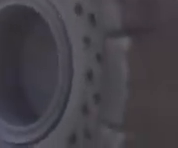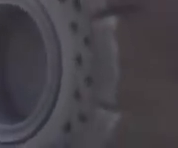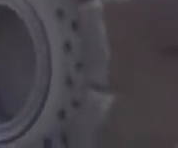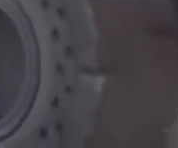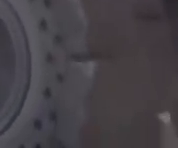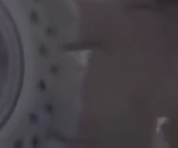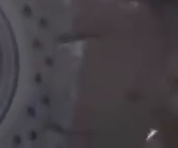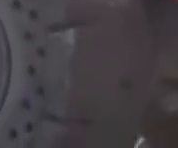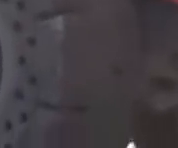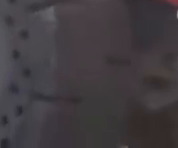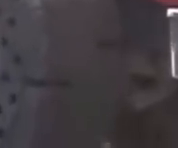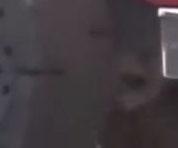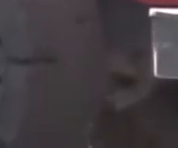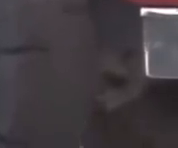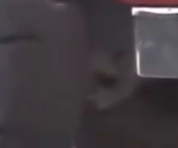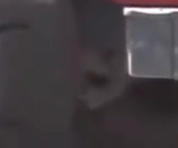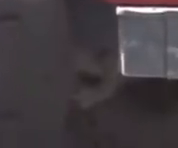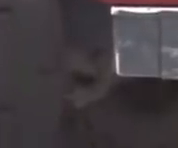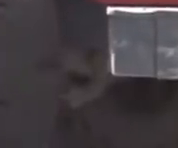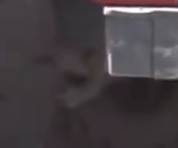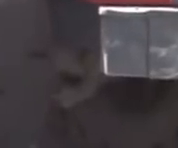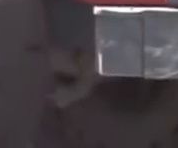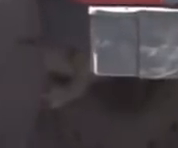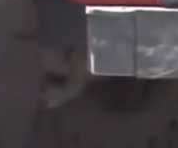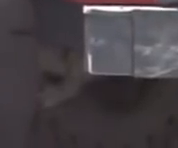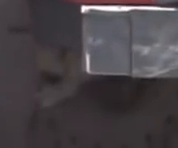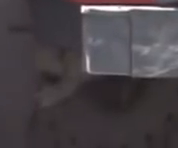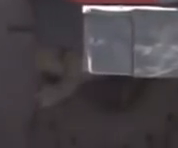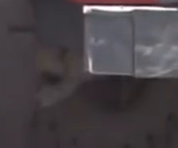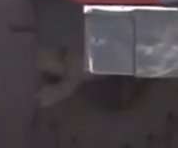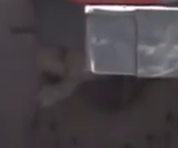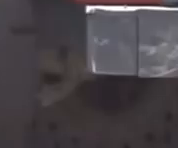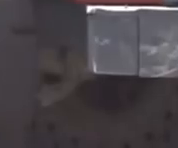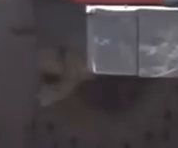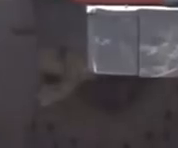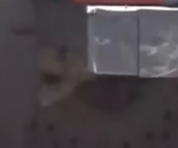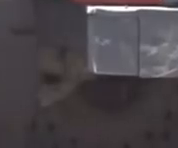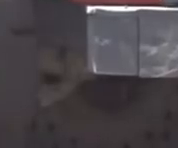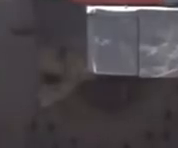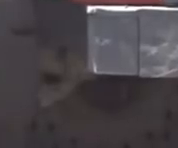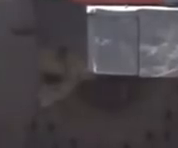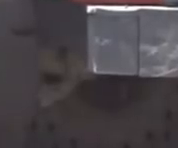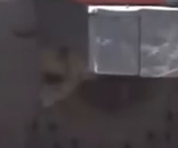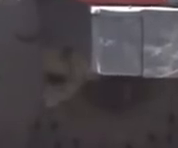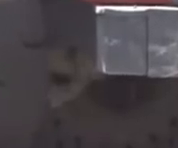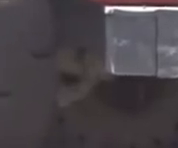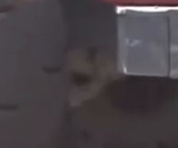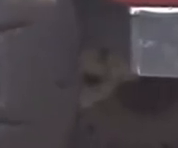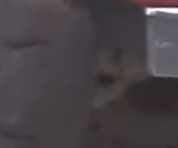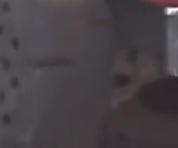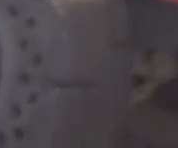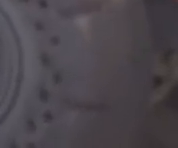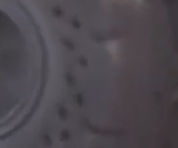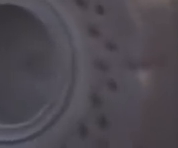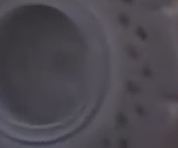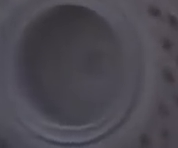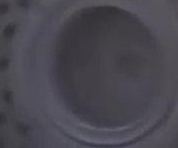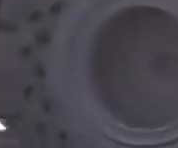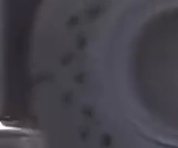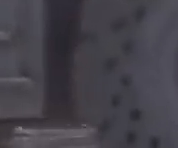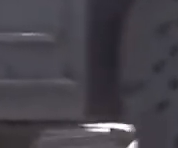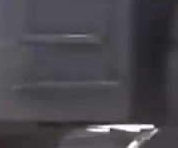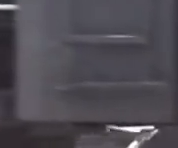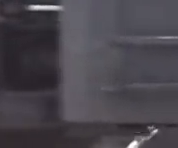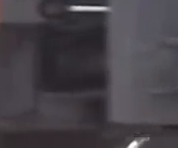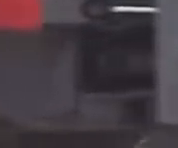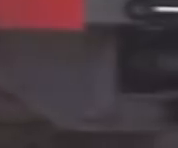la pandemia por parte de los transportistas, que fue un sector también muy afectado, y este año estamos apostando todo a la sustitución de